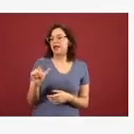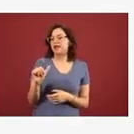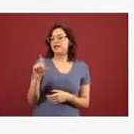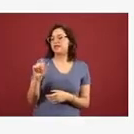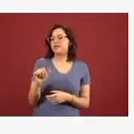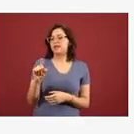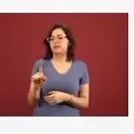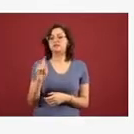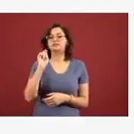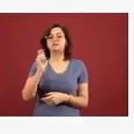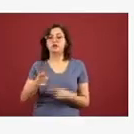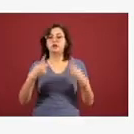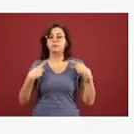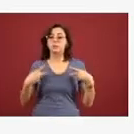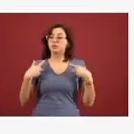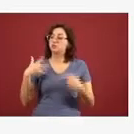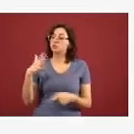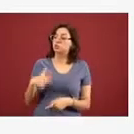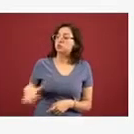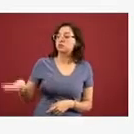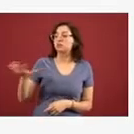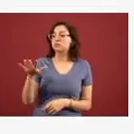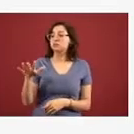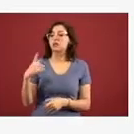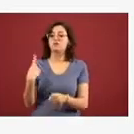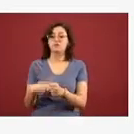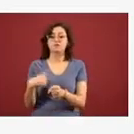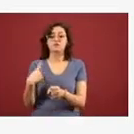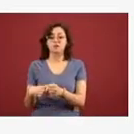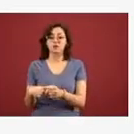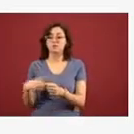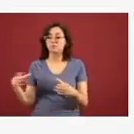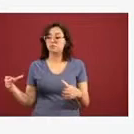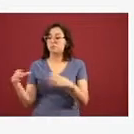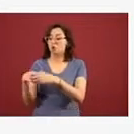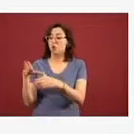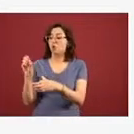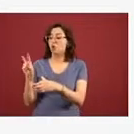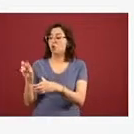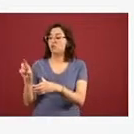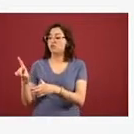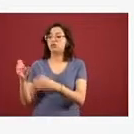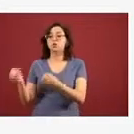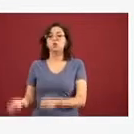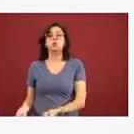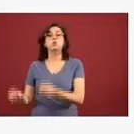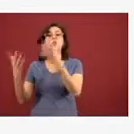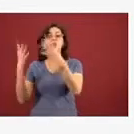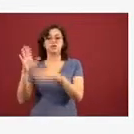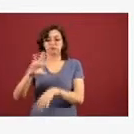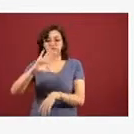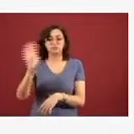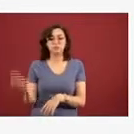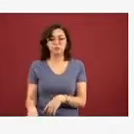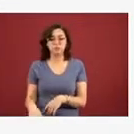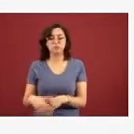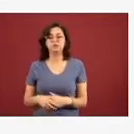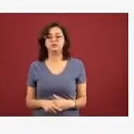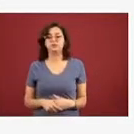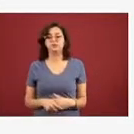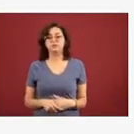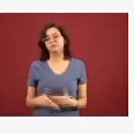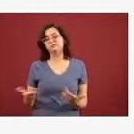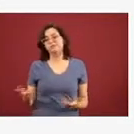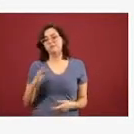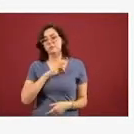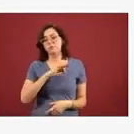cuántas de las personas que se confirmaron que enfermaron de COVID-19 lamentablemente terminaron falleciendo, y